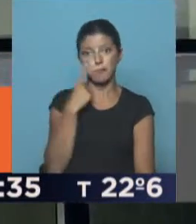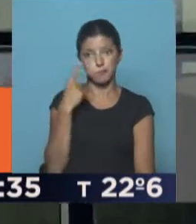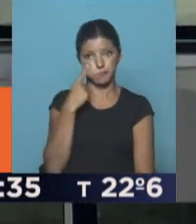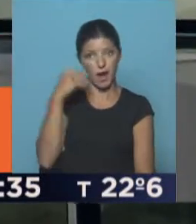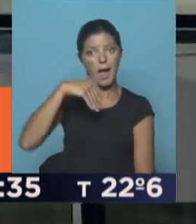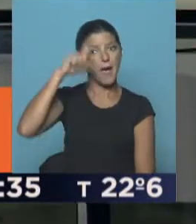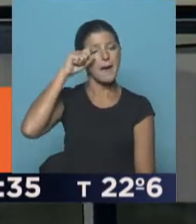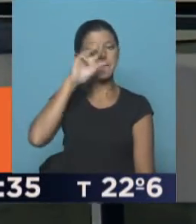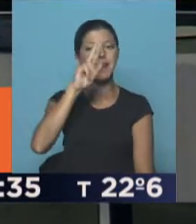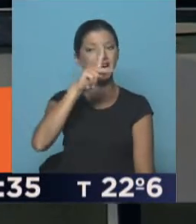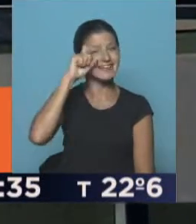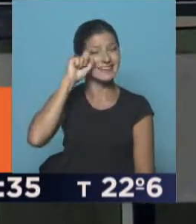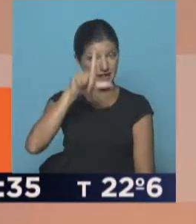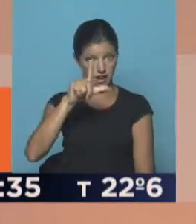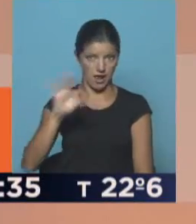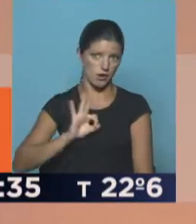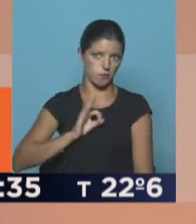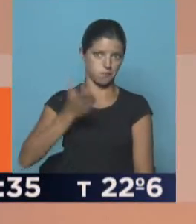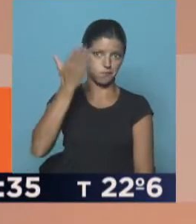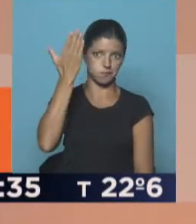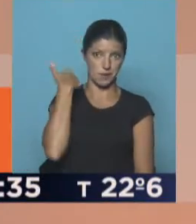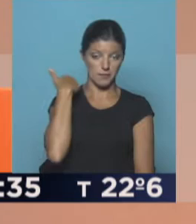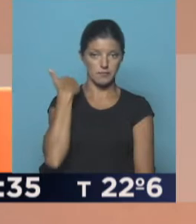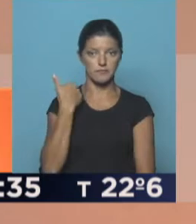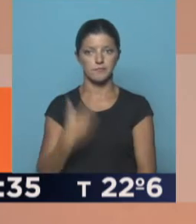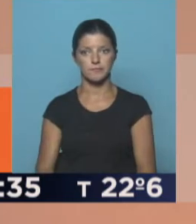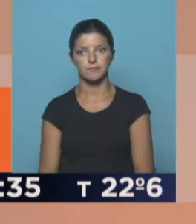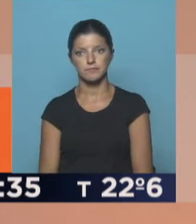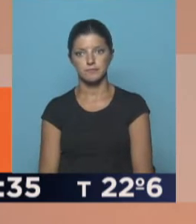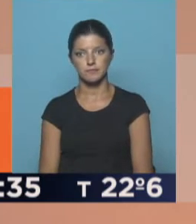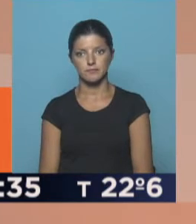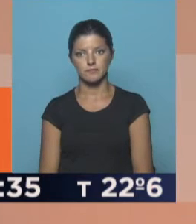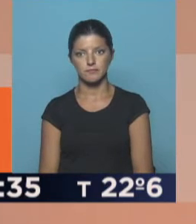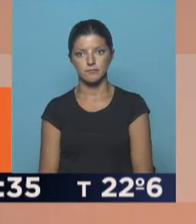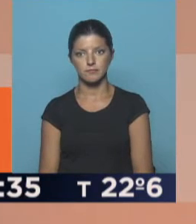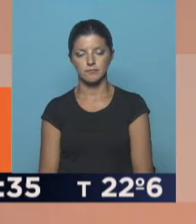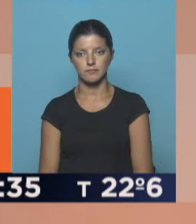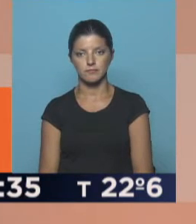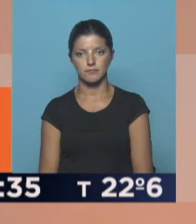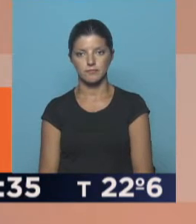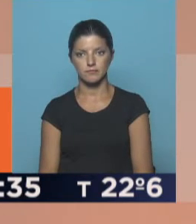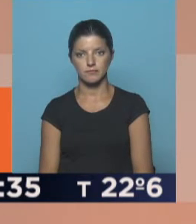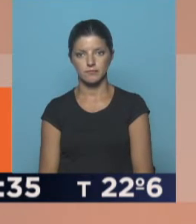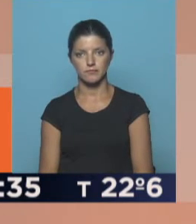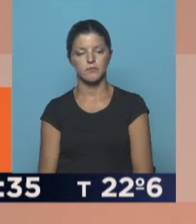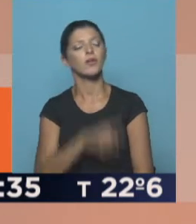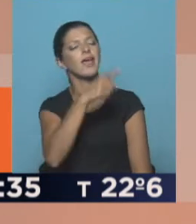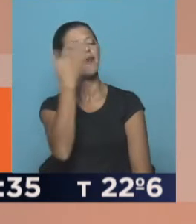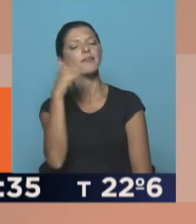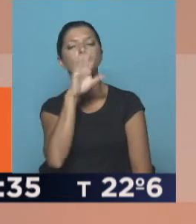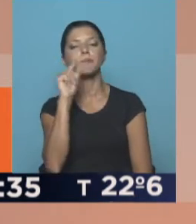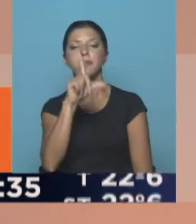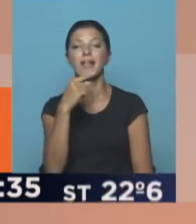hace años, desde hace unos años, un viaje a Alemania. Y yendo a lo que planteaba Raúl hace un